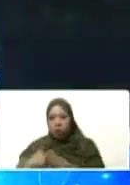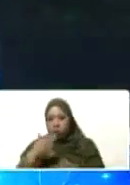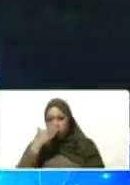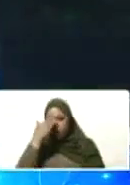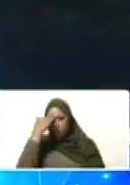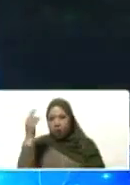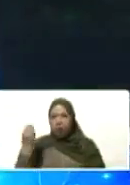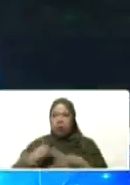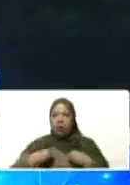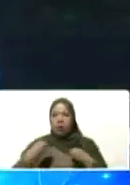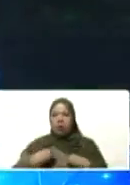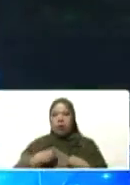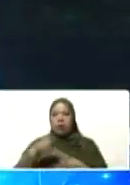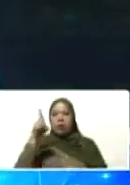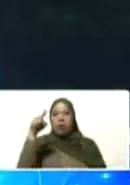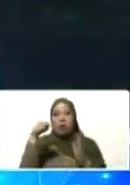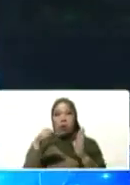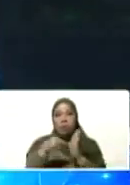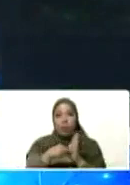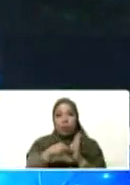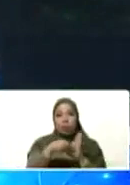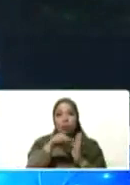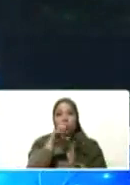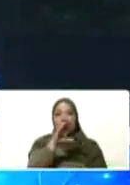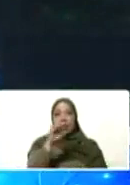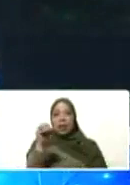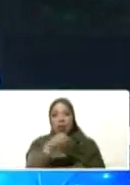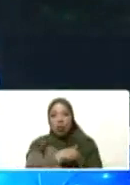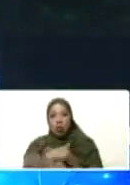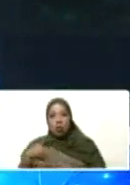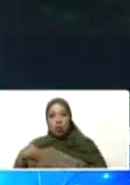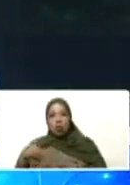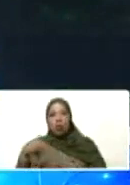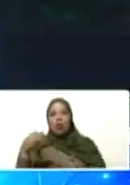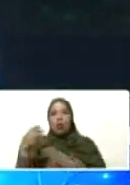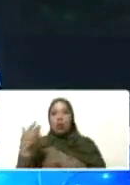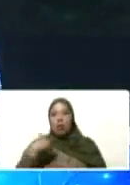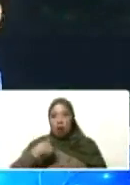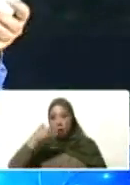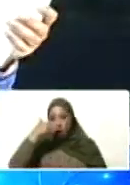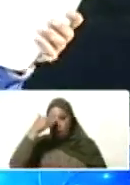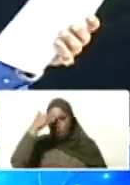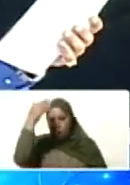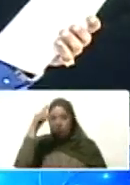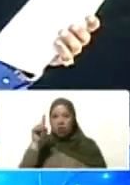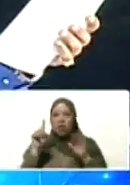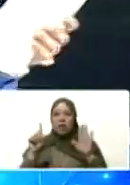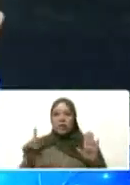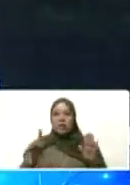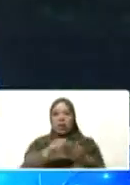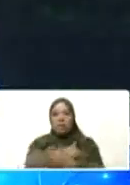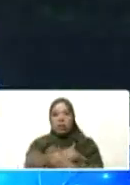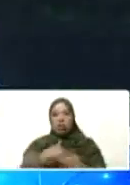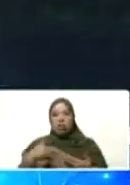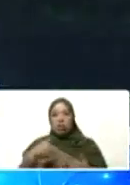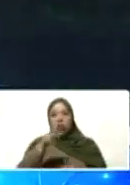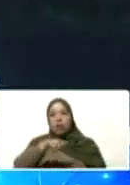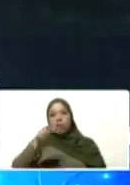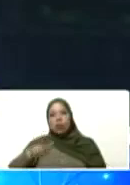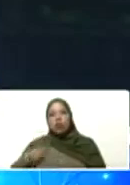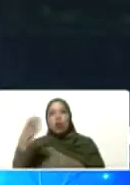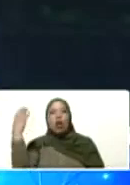Venezuela vive 1.500.000 árabes. 6 millones de colombianos, 600.000 ecuatorianos,